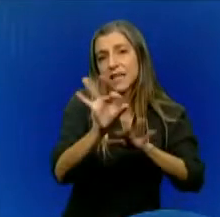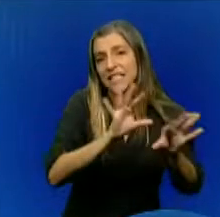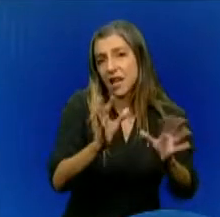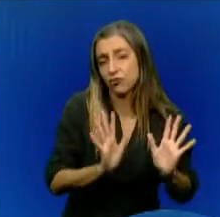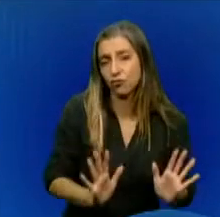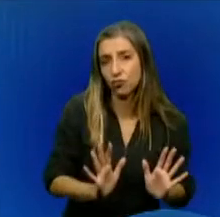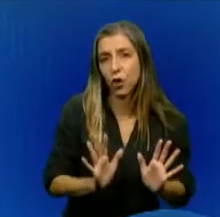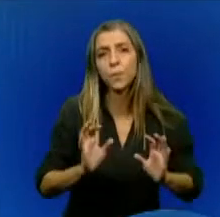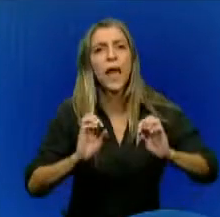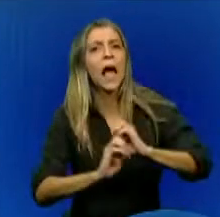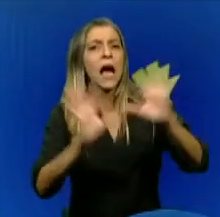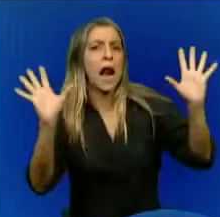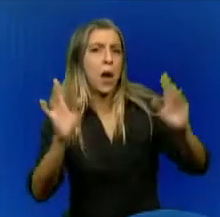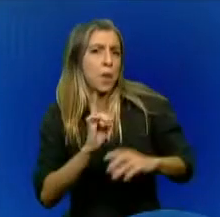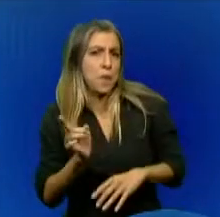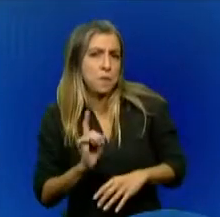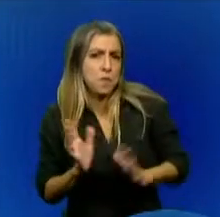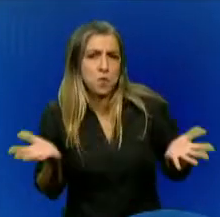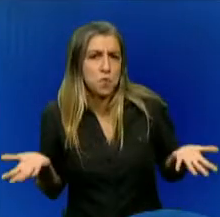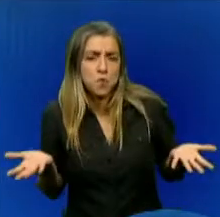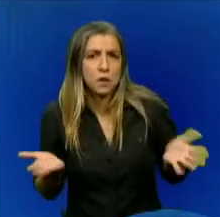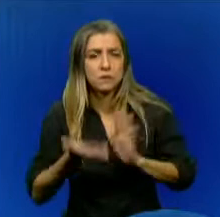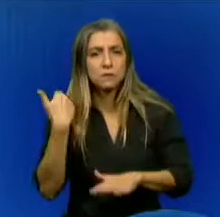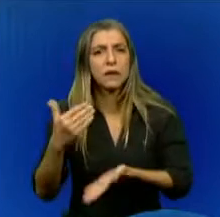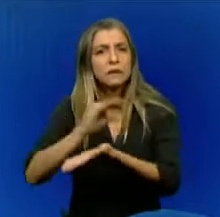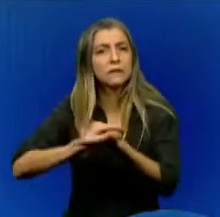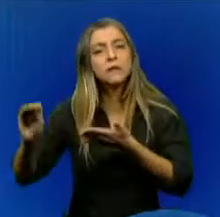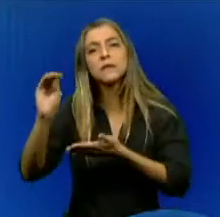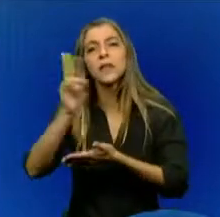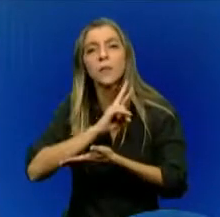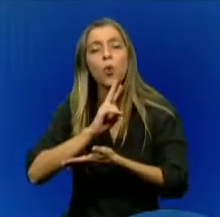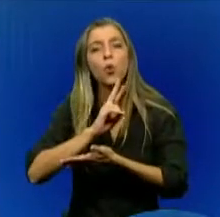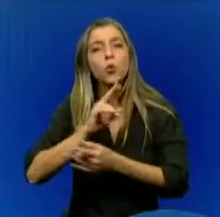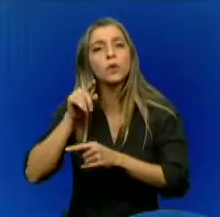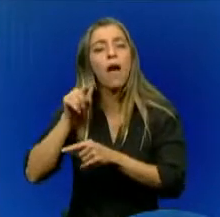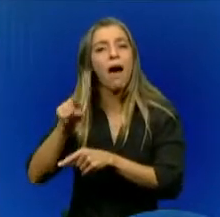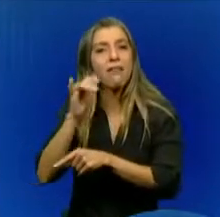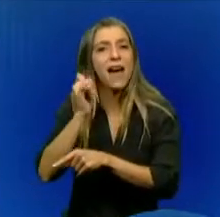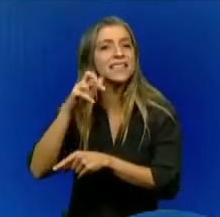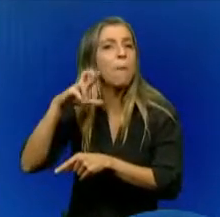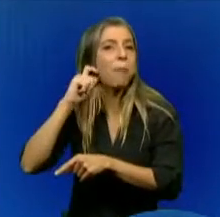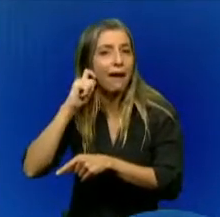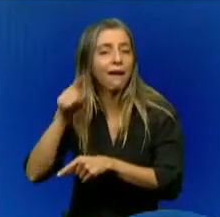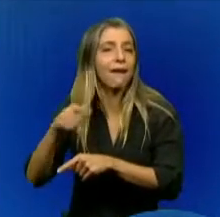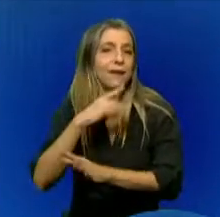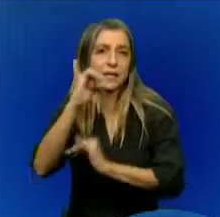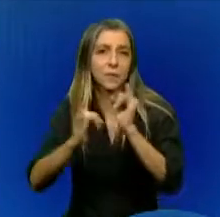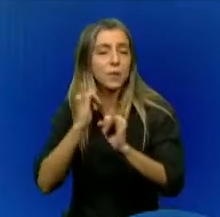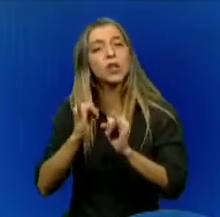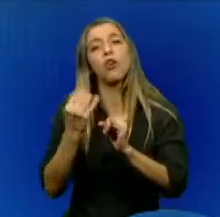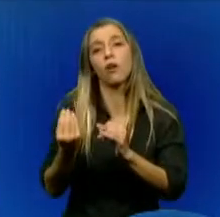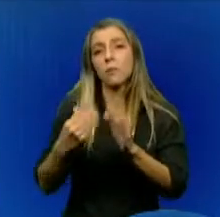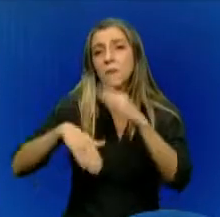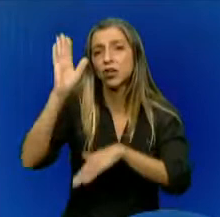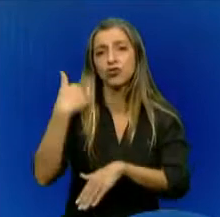tan grave. Como decía la diputada Zapag, la mayoría de las jurisdicciones usan